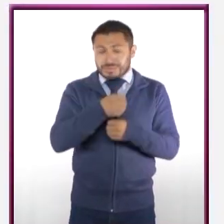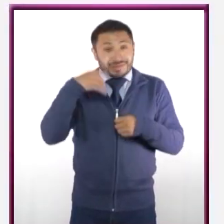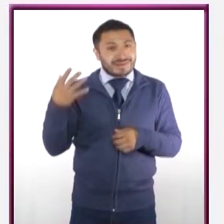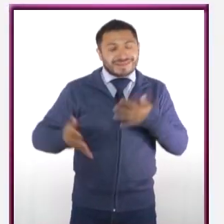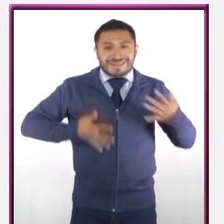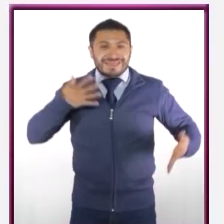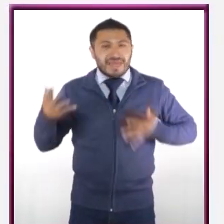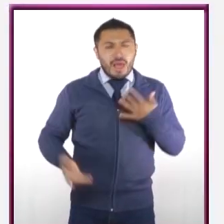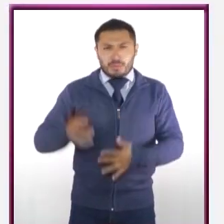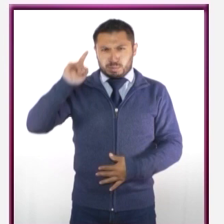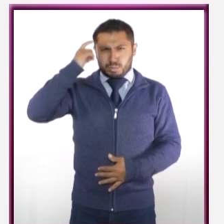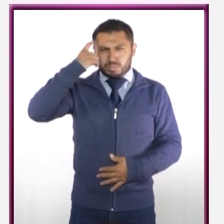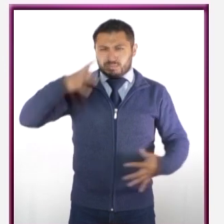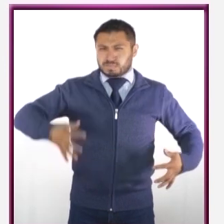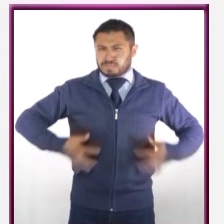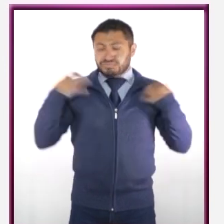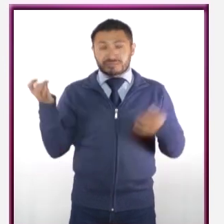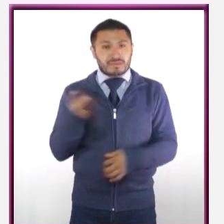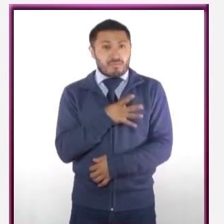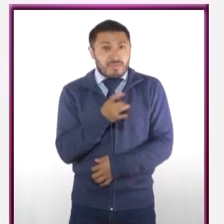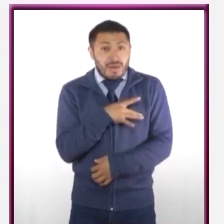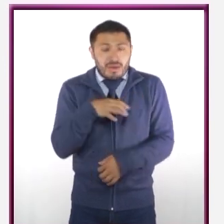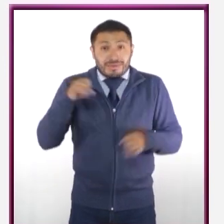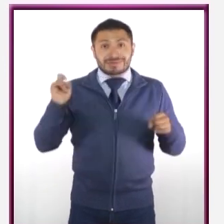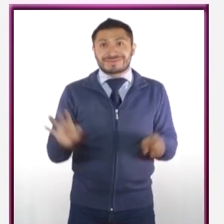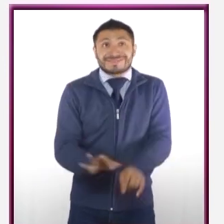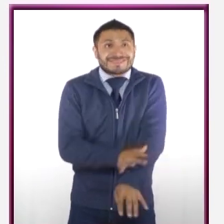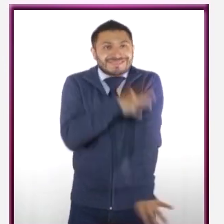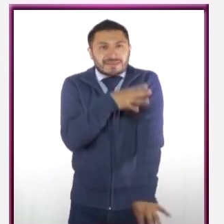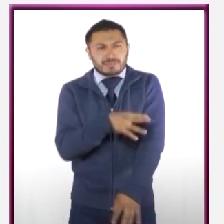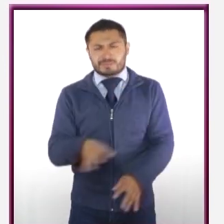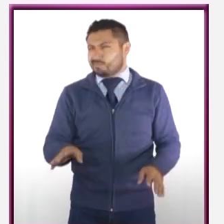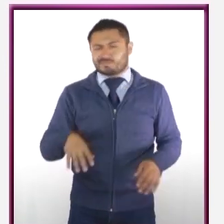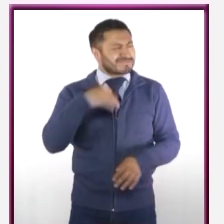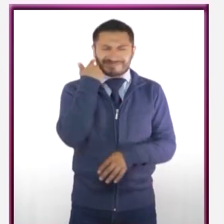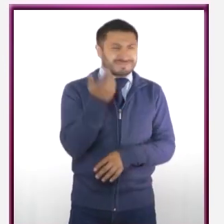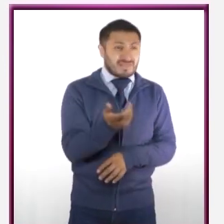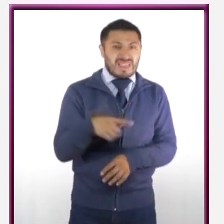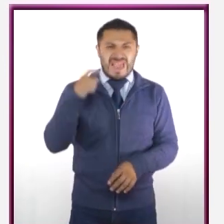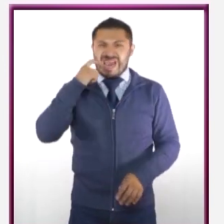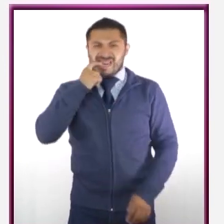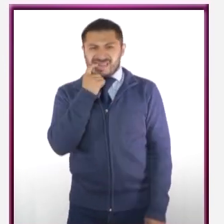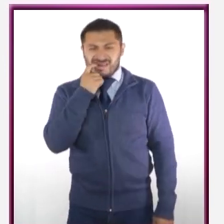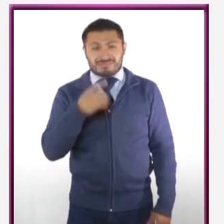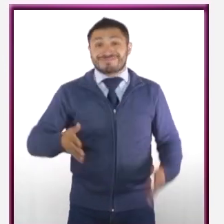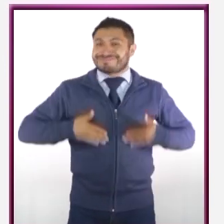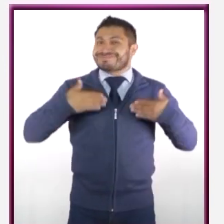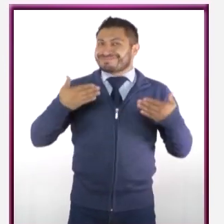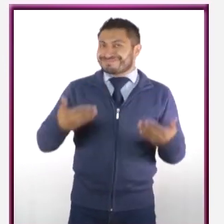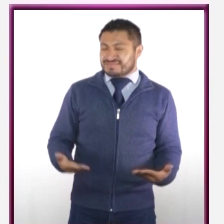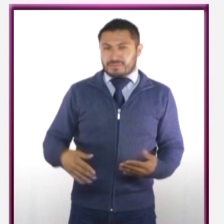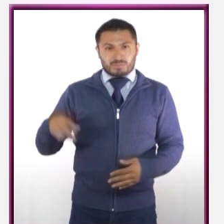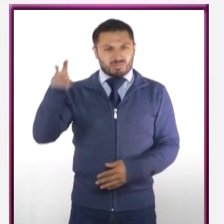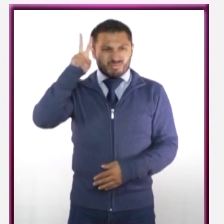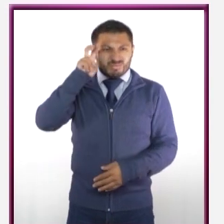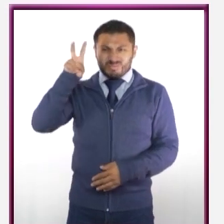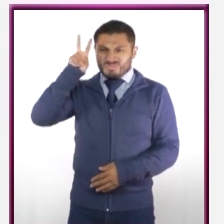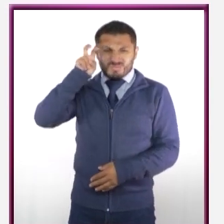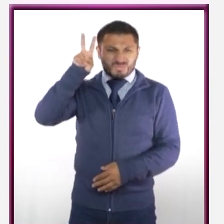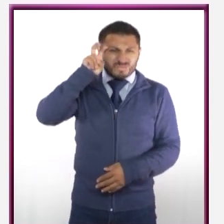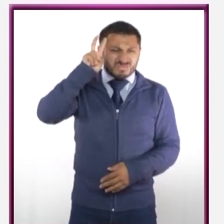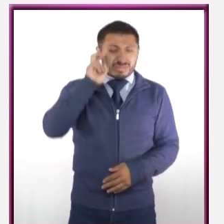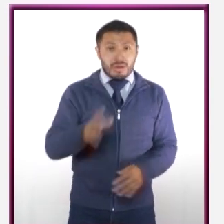Tristeza, alegría, enojo, miedo, entusiasmo, apatía, celos, confianza,